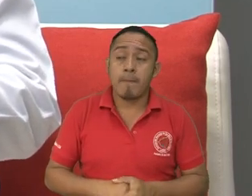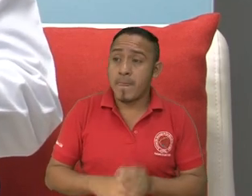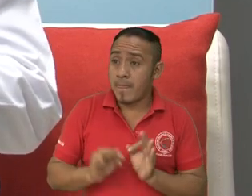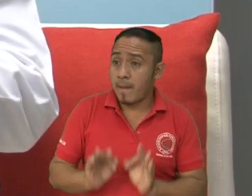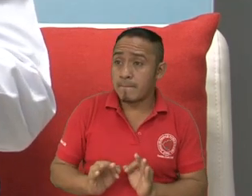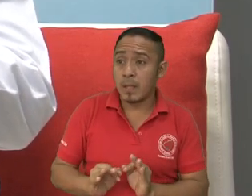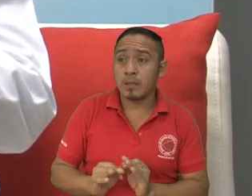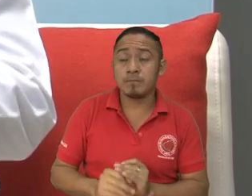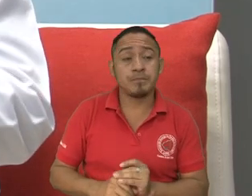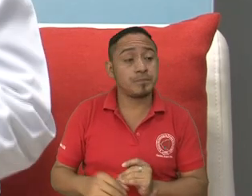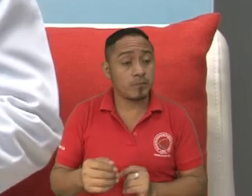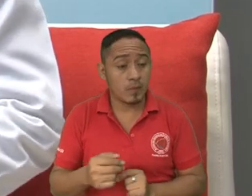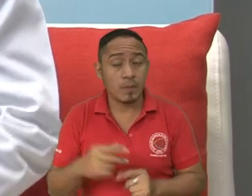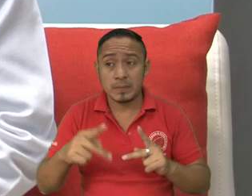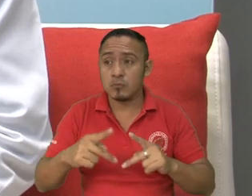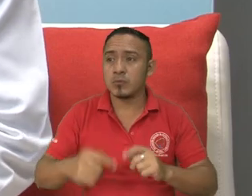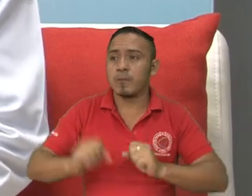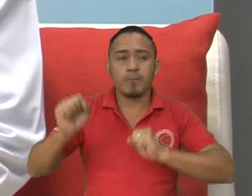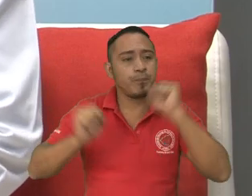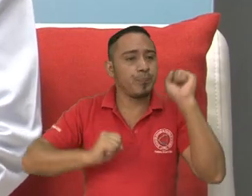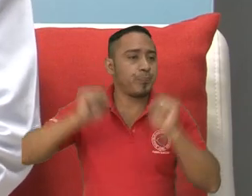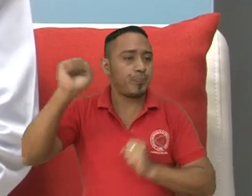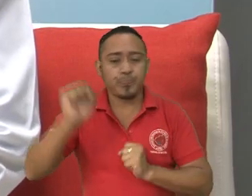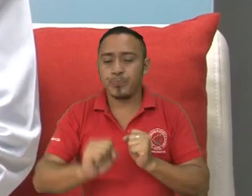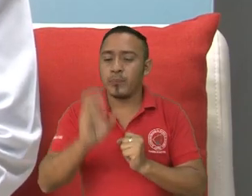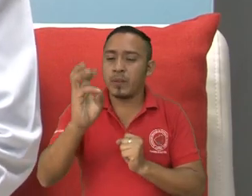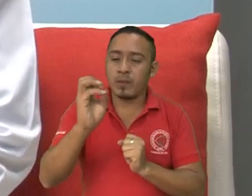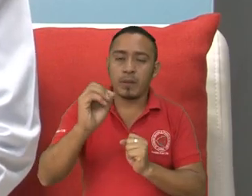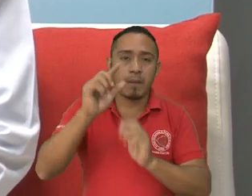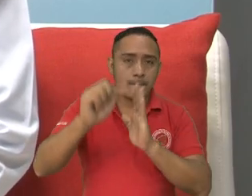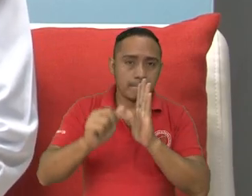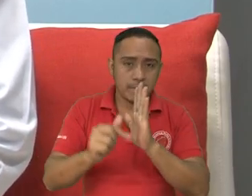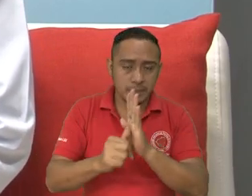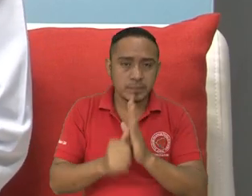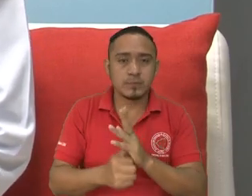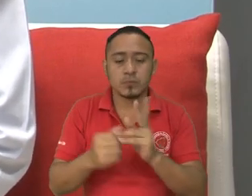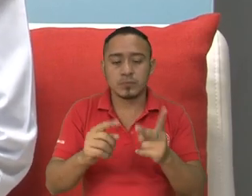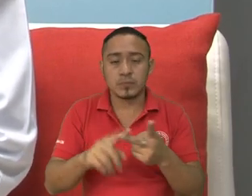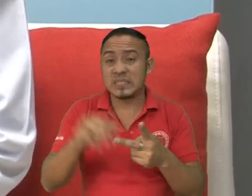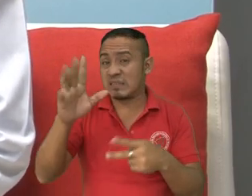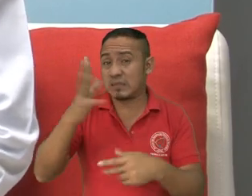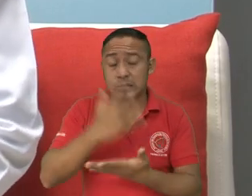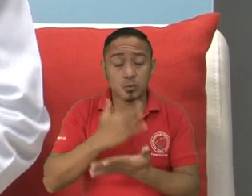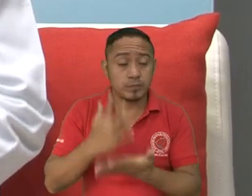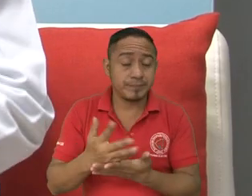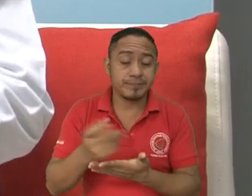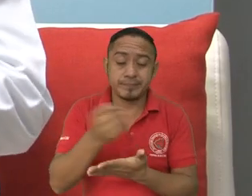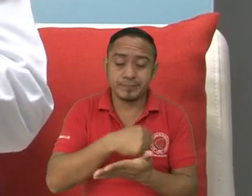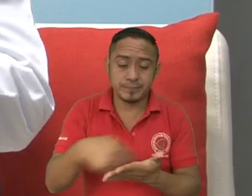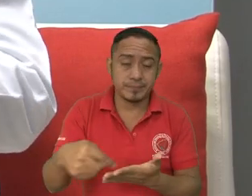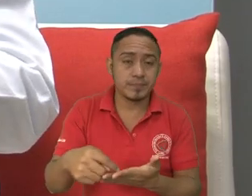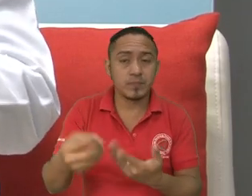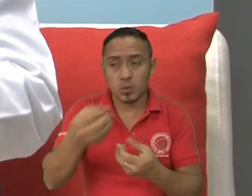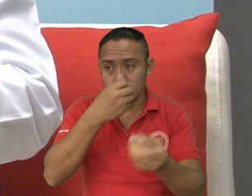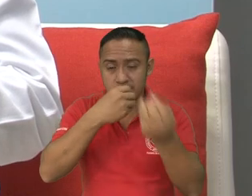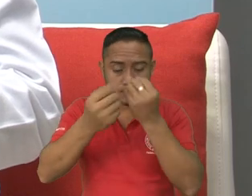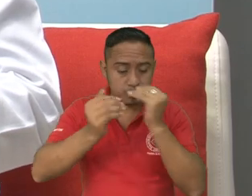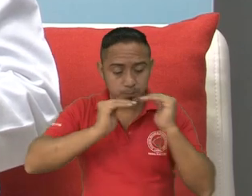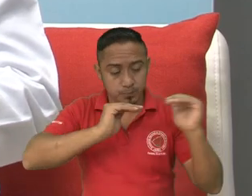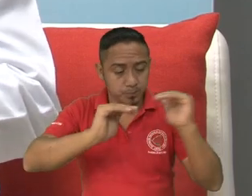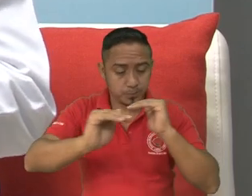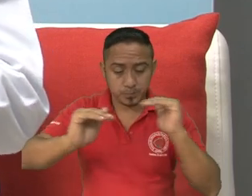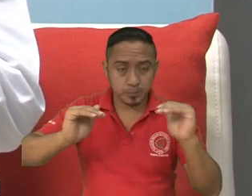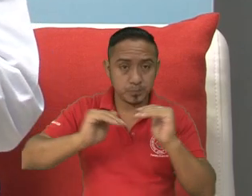sanas realicemos actividad física 30 minutos diarios, por lo menos 5 días a la semana, una alimentación